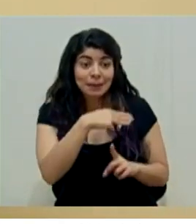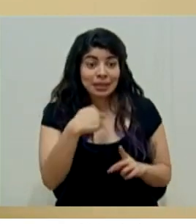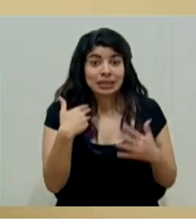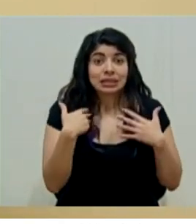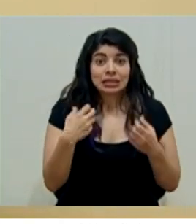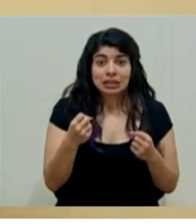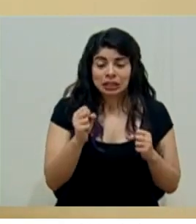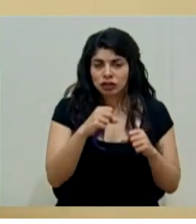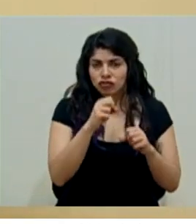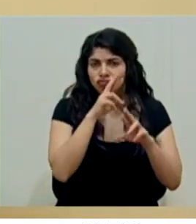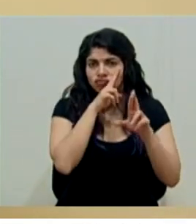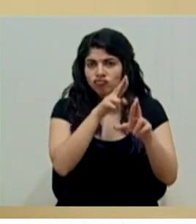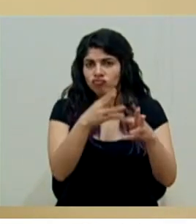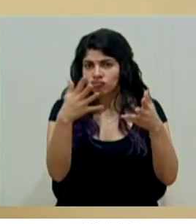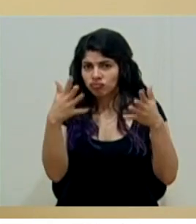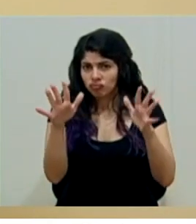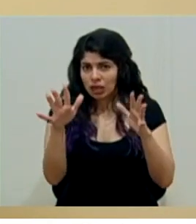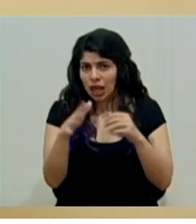está vigente.